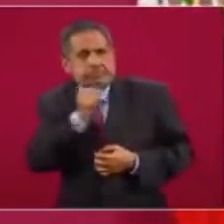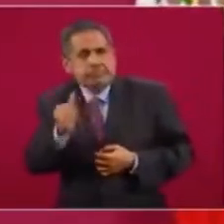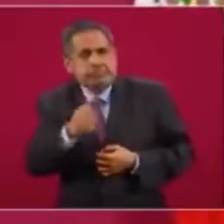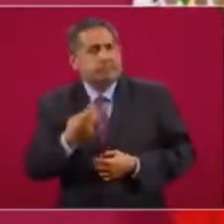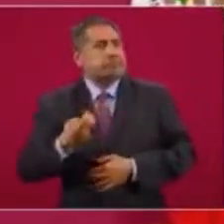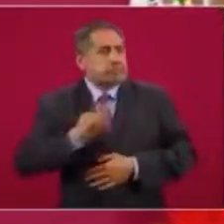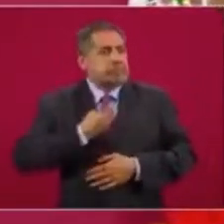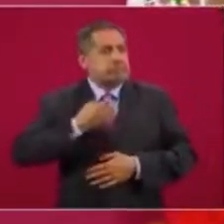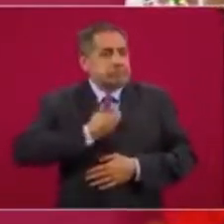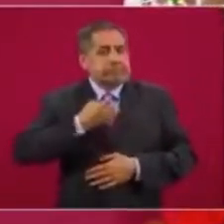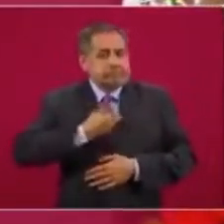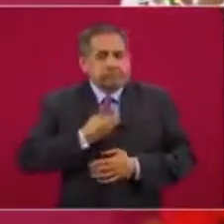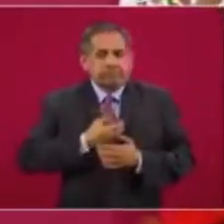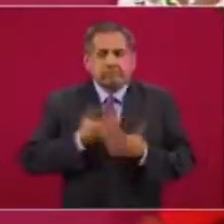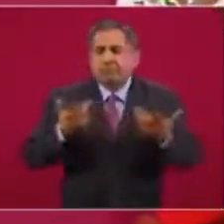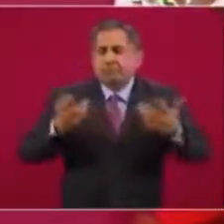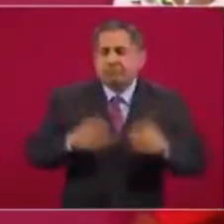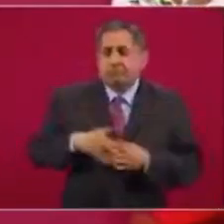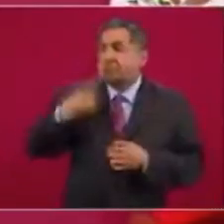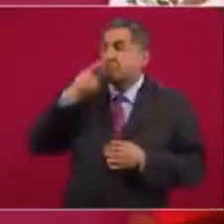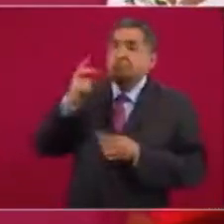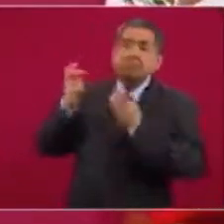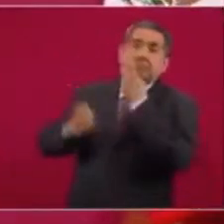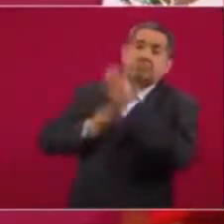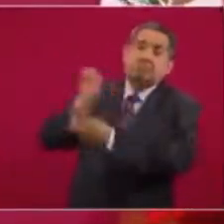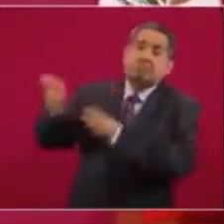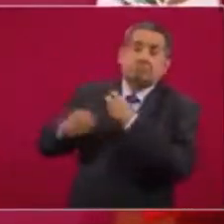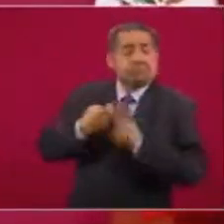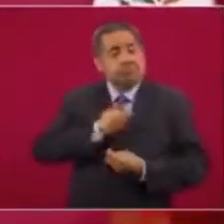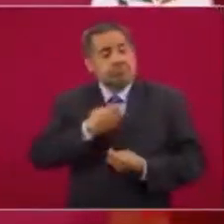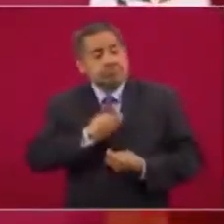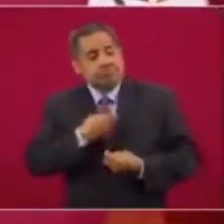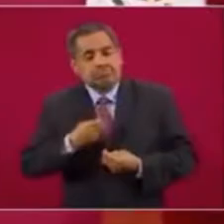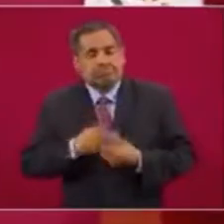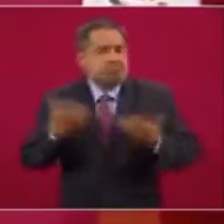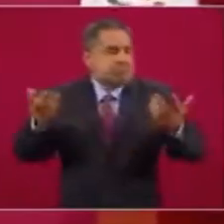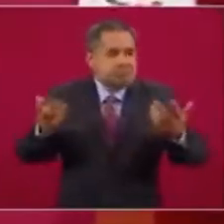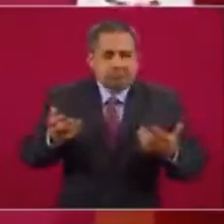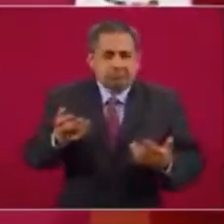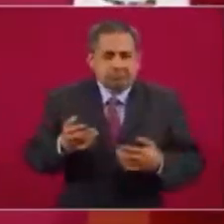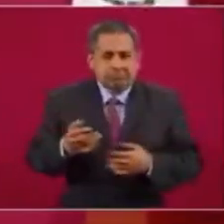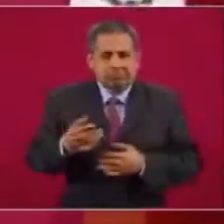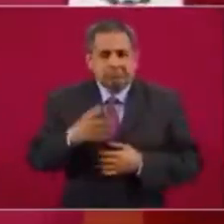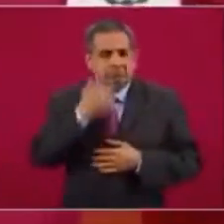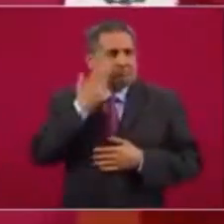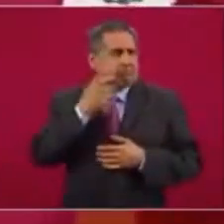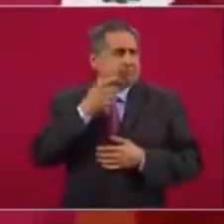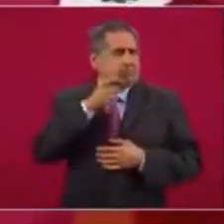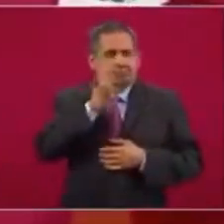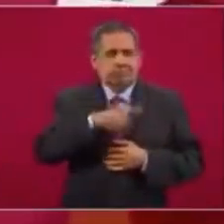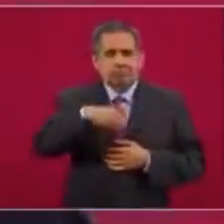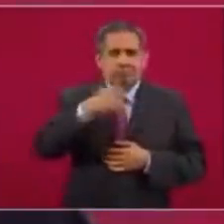porque han optado nada más por la denuncia para confundir